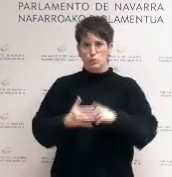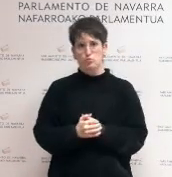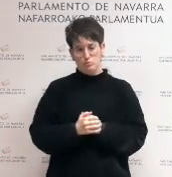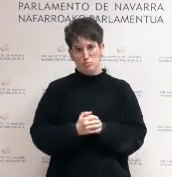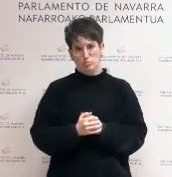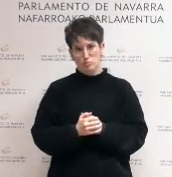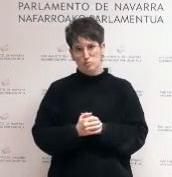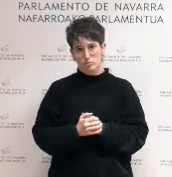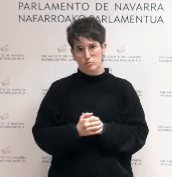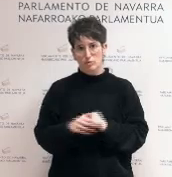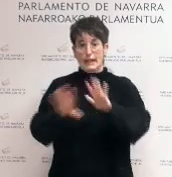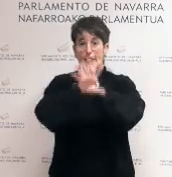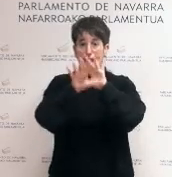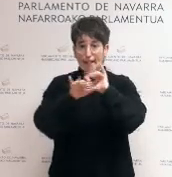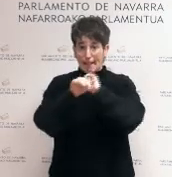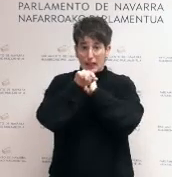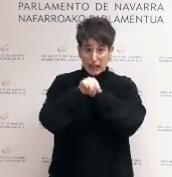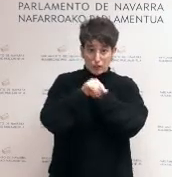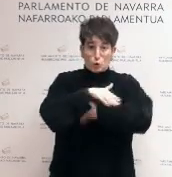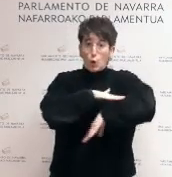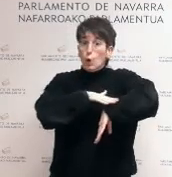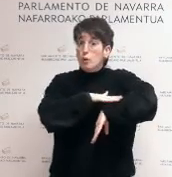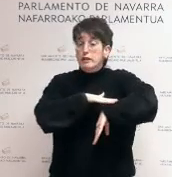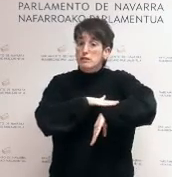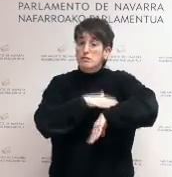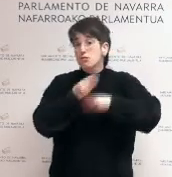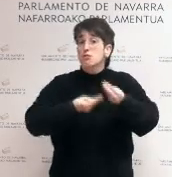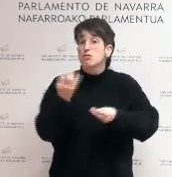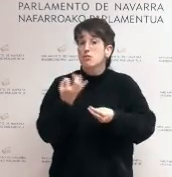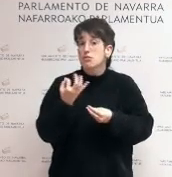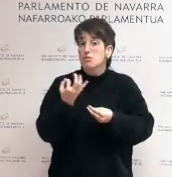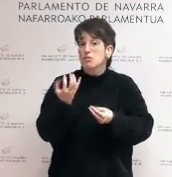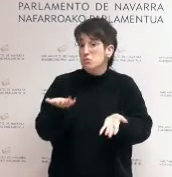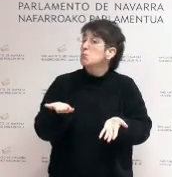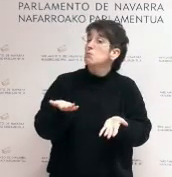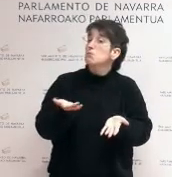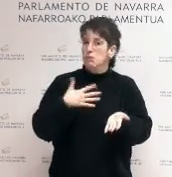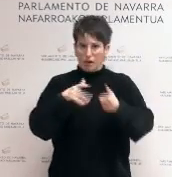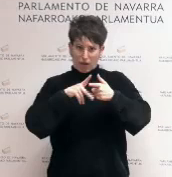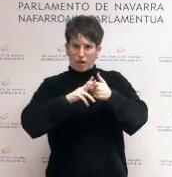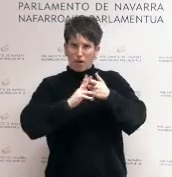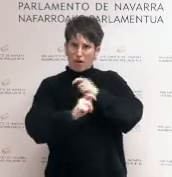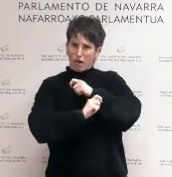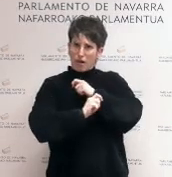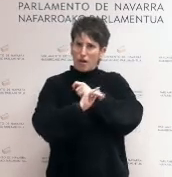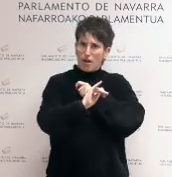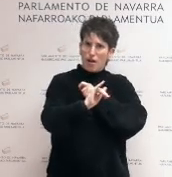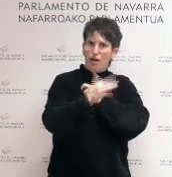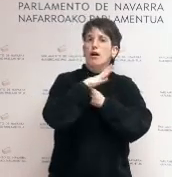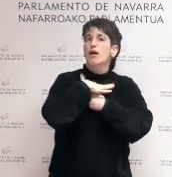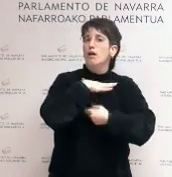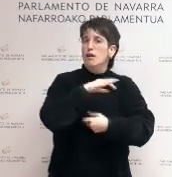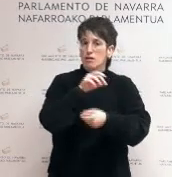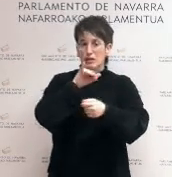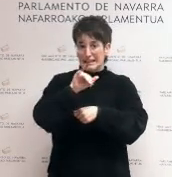Para corregir esto, el Gobierno tiene en sus manos una herramienta como es la deflactación del IRPF, que